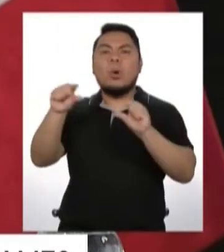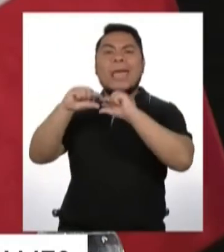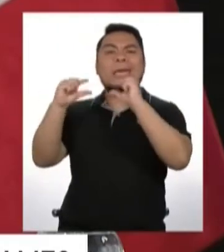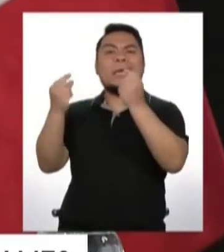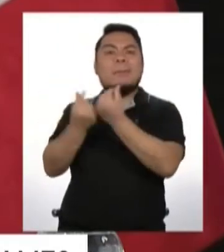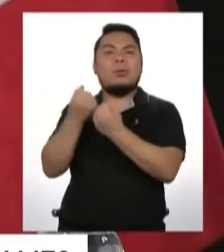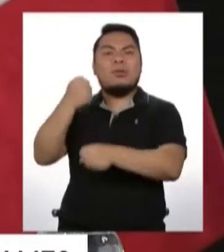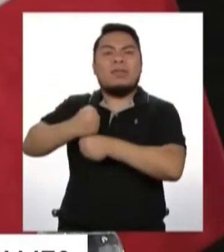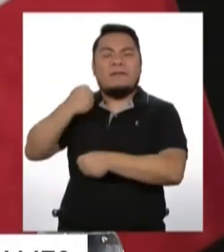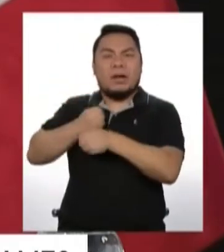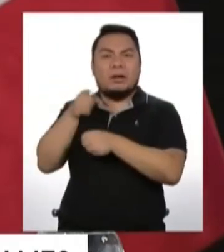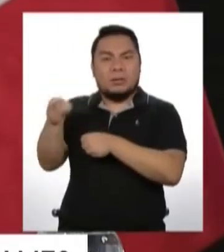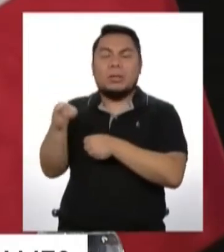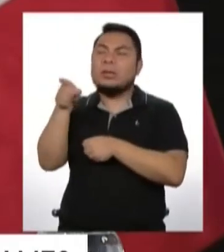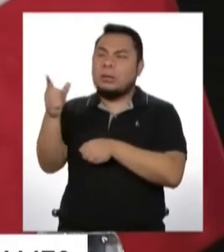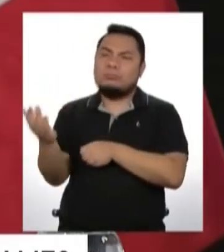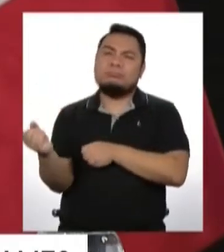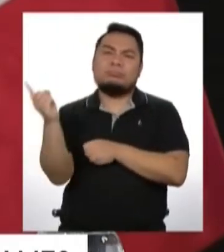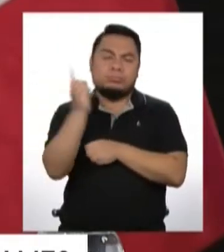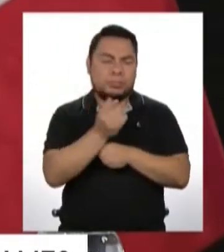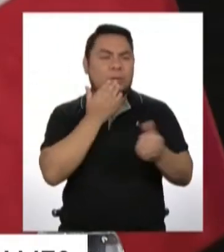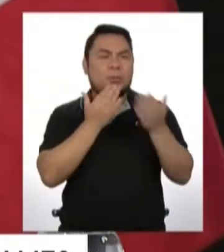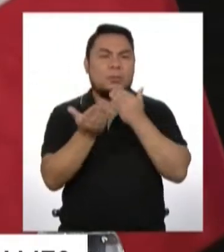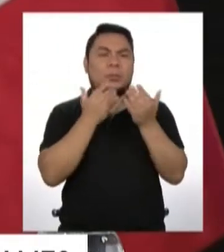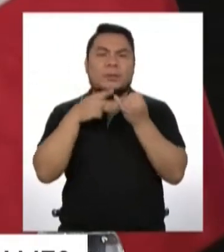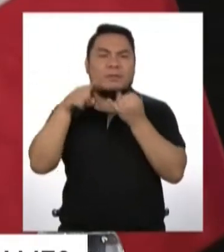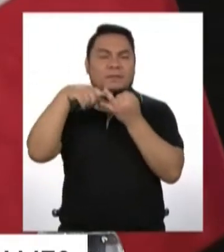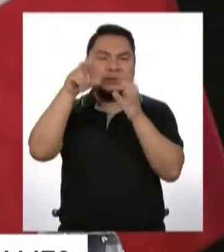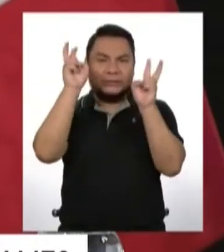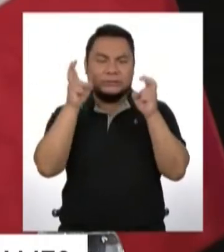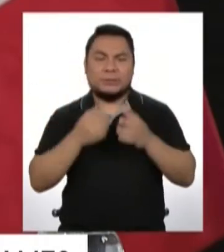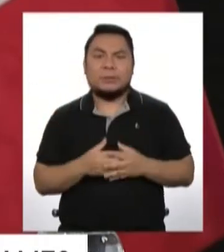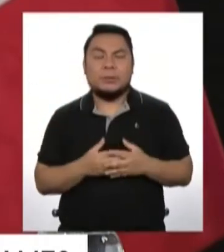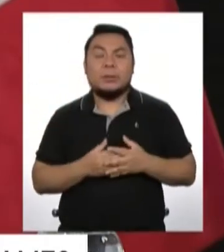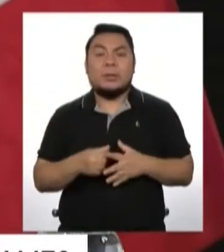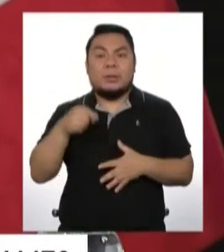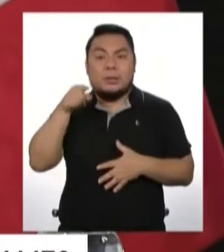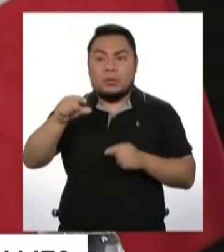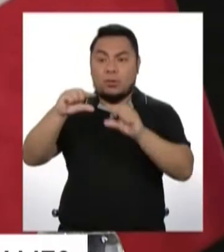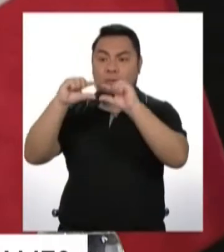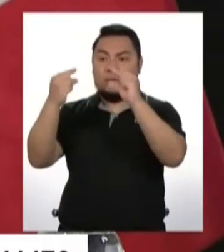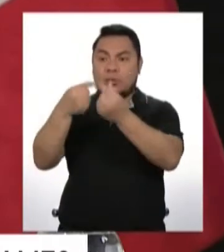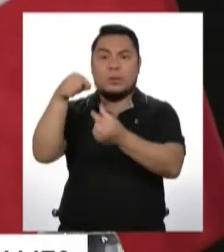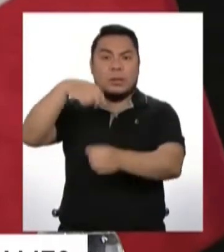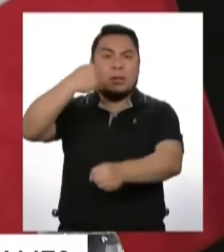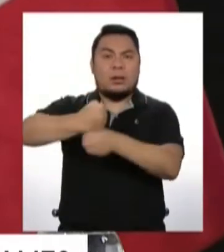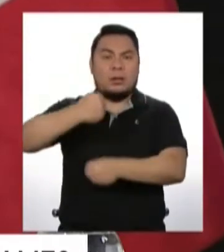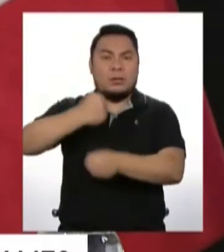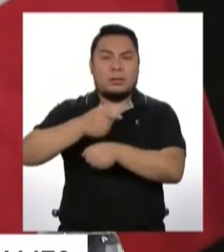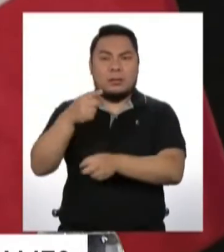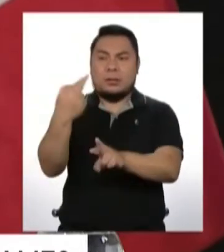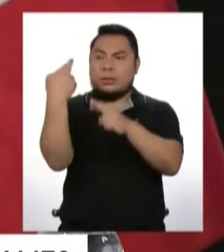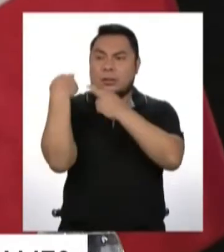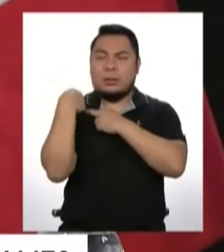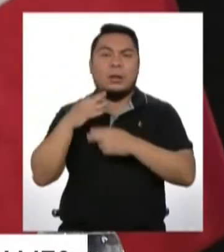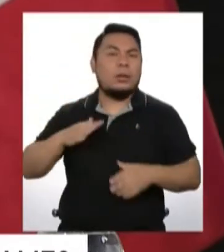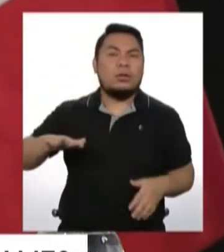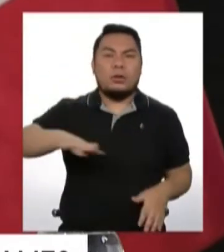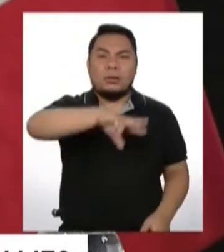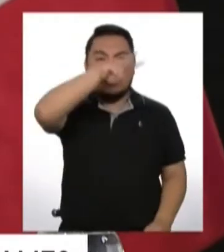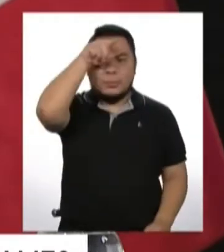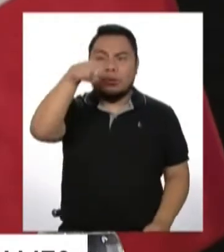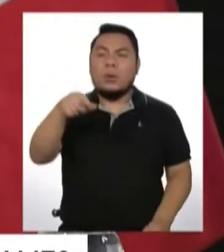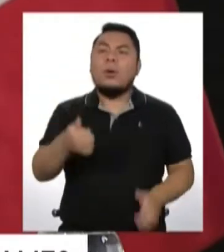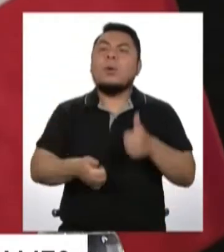que ve los diferentes aspectos que tiene que atender, ¿no? Con este comando de operaciones que tiene que ver a nivel nacional cuál es